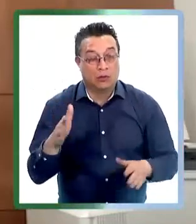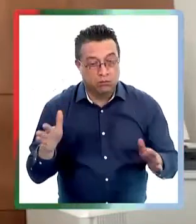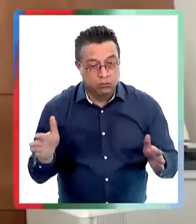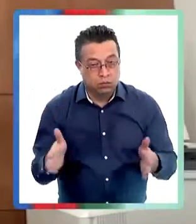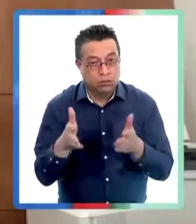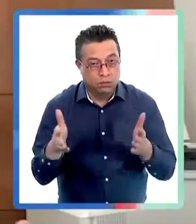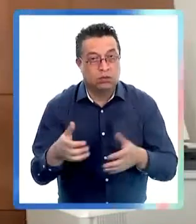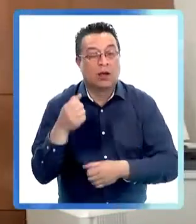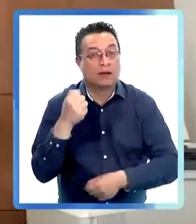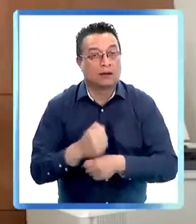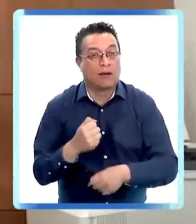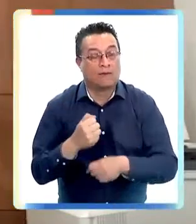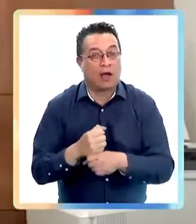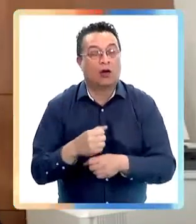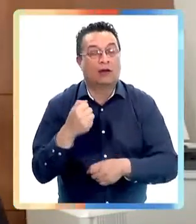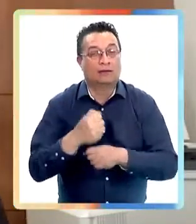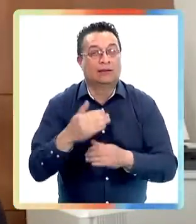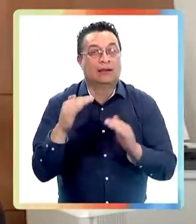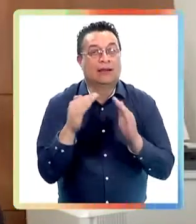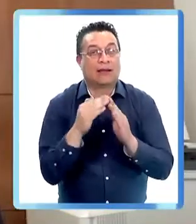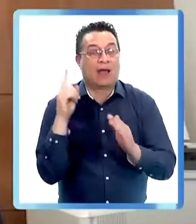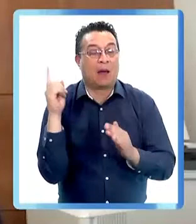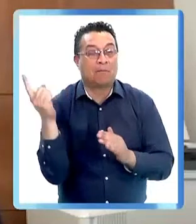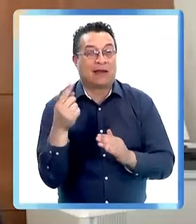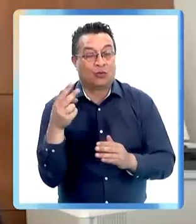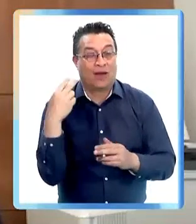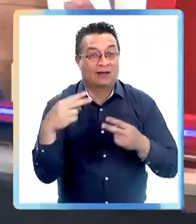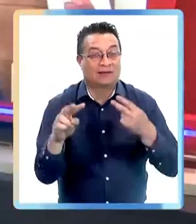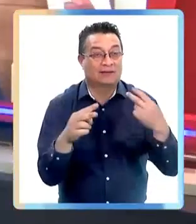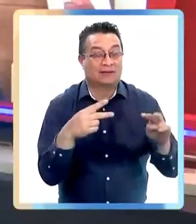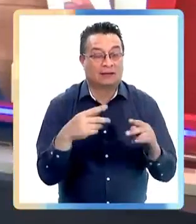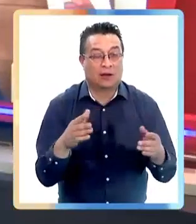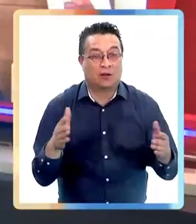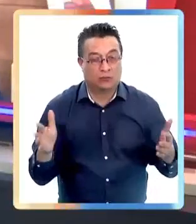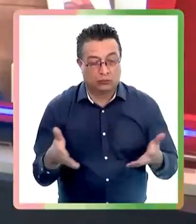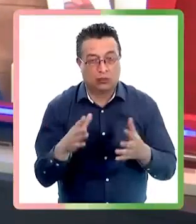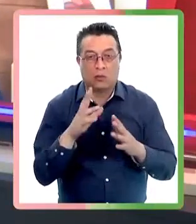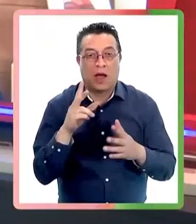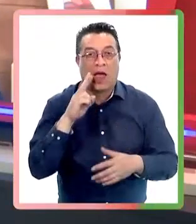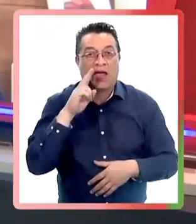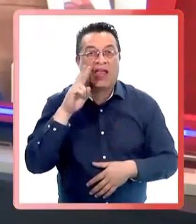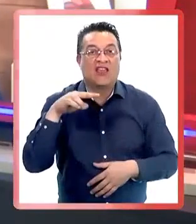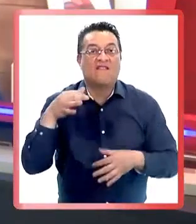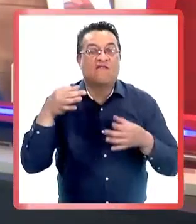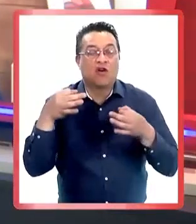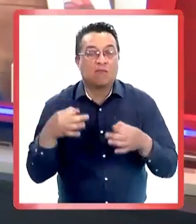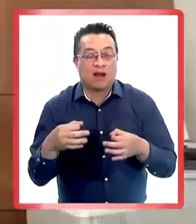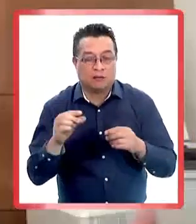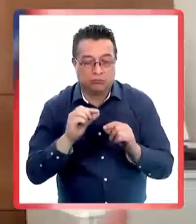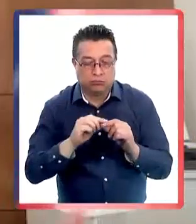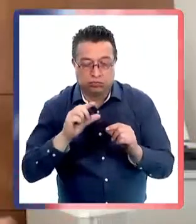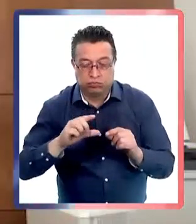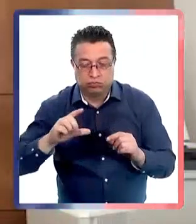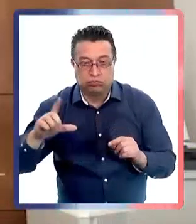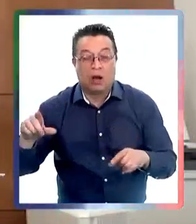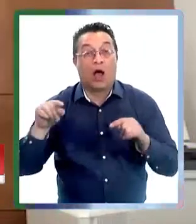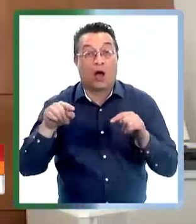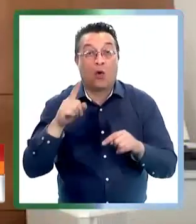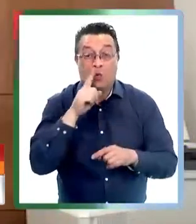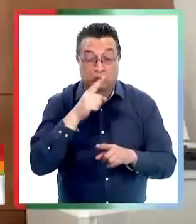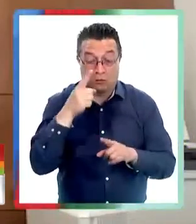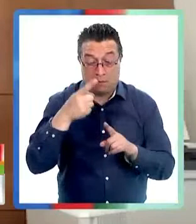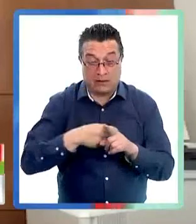recuperar el empleo, en particular de trabajadoras de casa particular, se empieza a recuperar muy informalmente. Y en los últimos meses